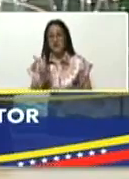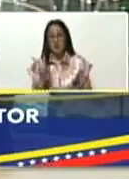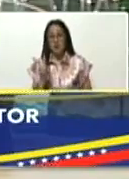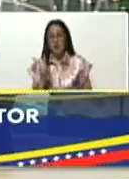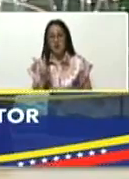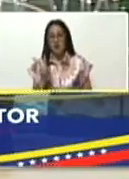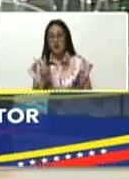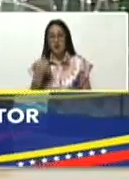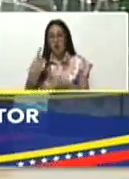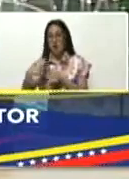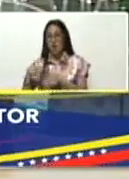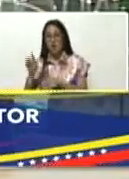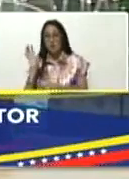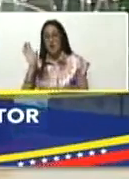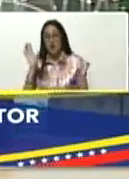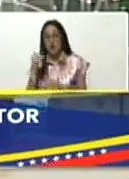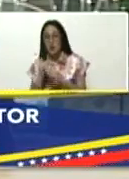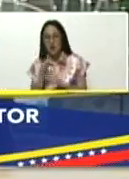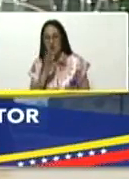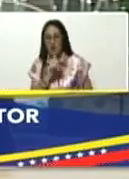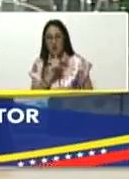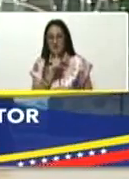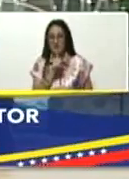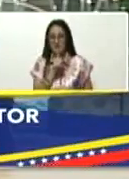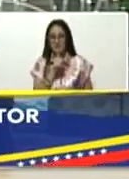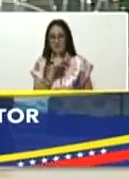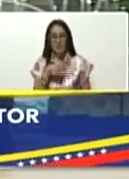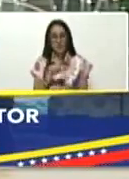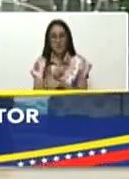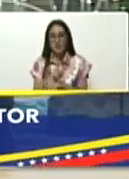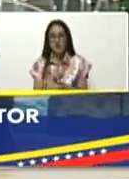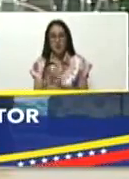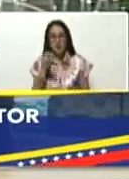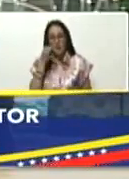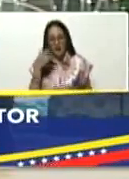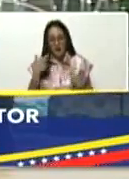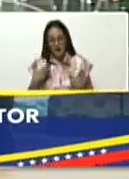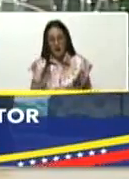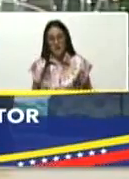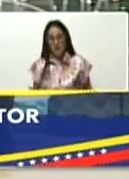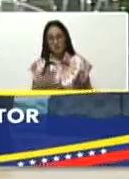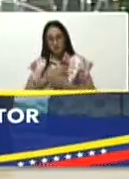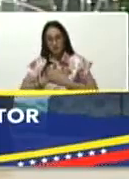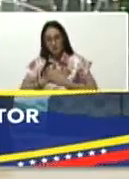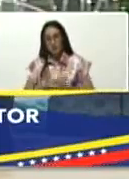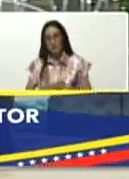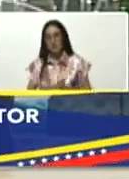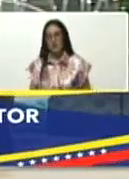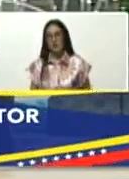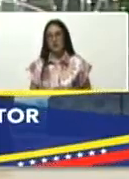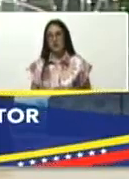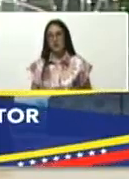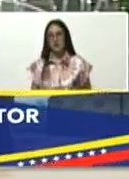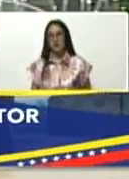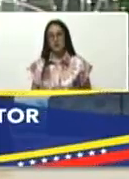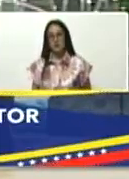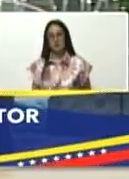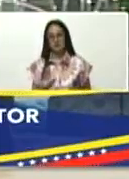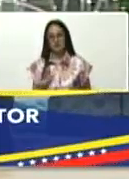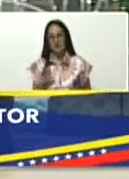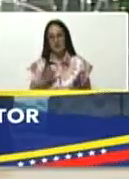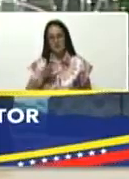dos, de verdad. El carácter humano, afable, solidario, de buena gente de